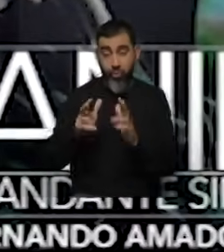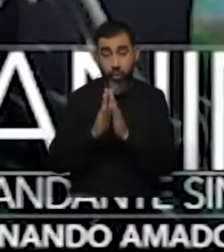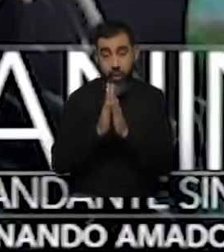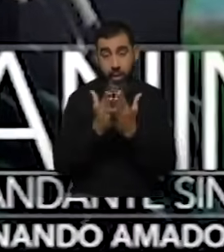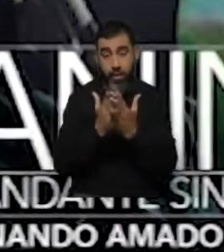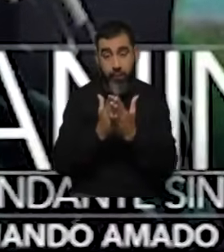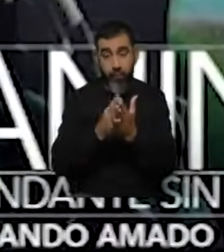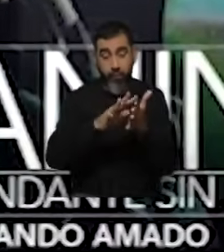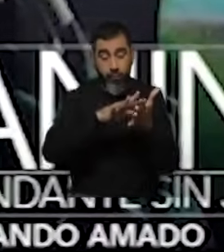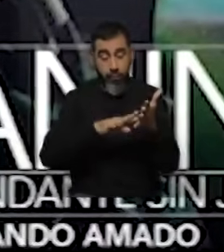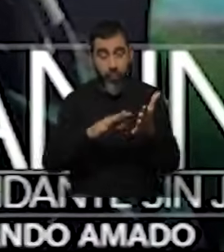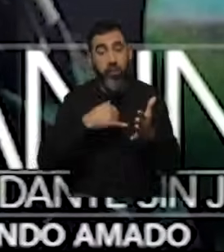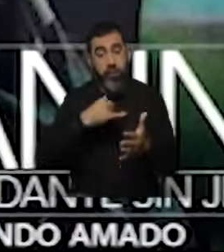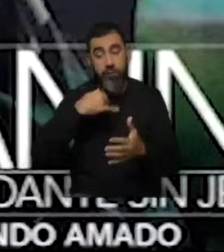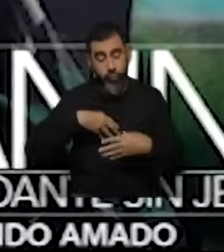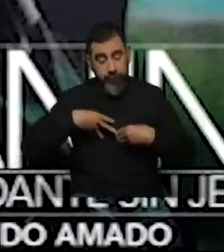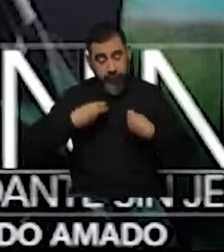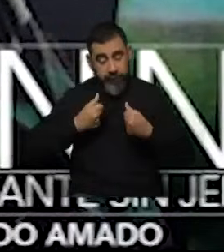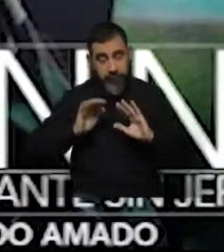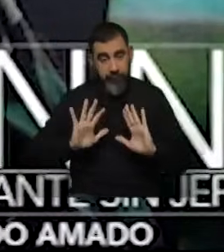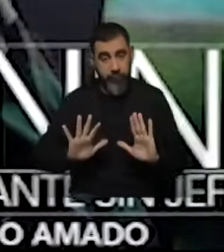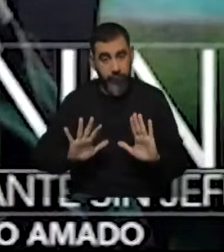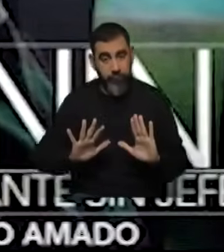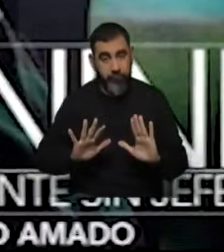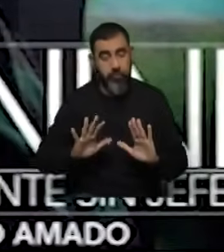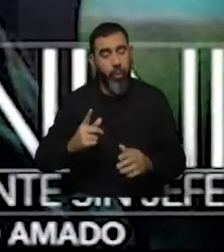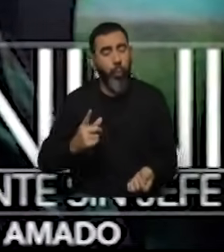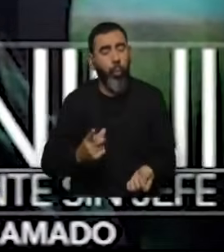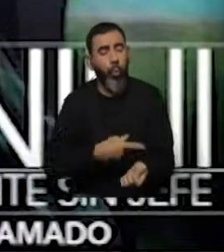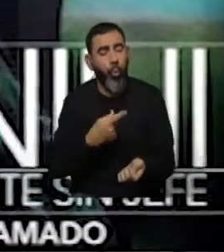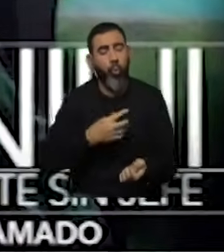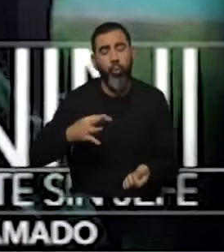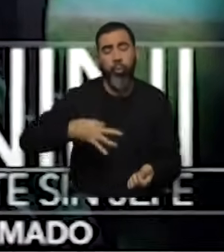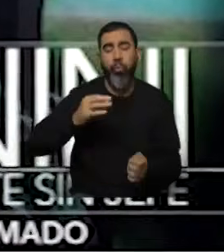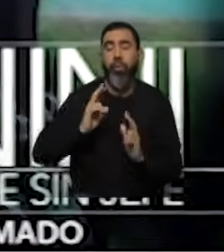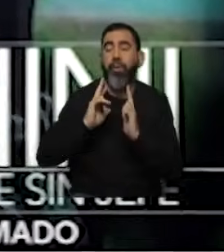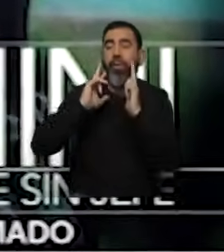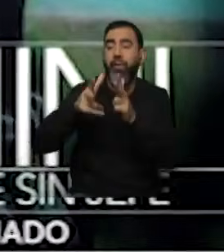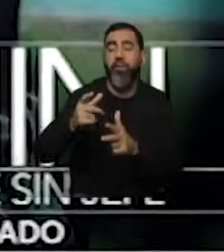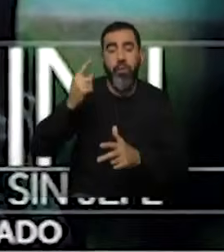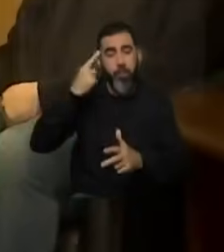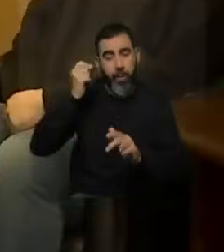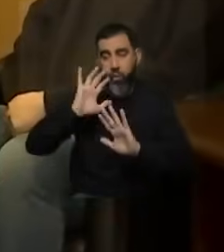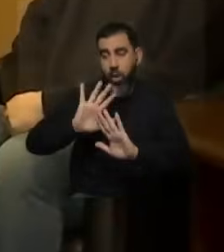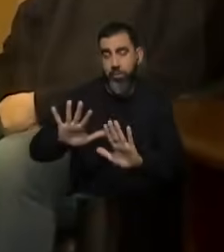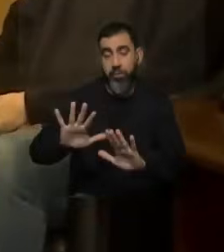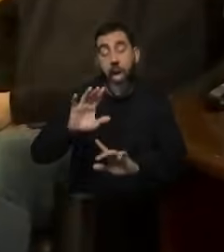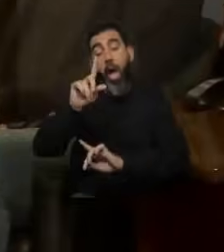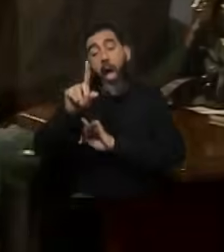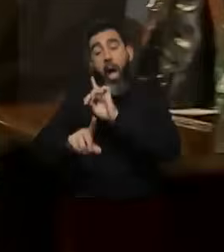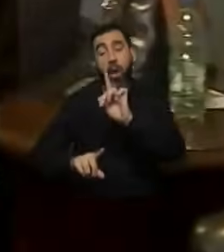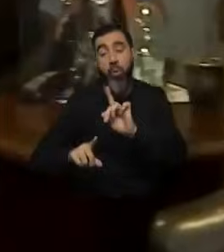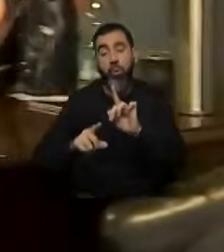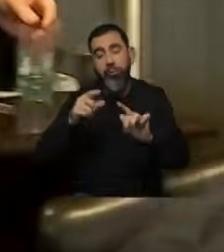indudablemente es lo que siento nos hemos acostumbrado en la vida a decir los que pensamos hay algunos que han hecho